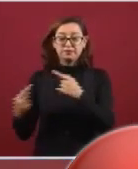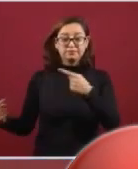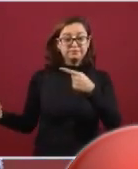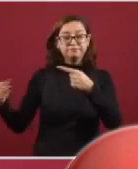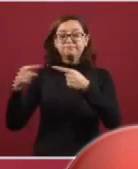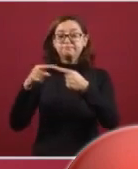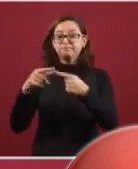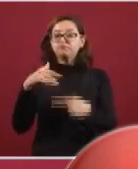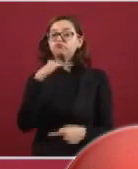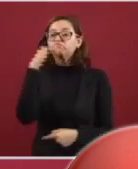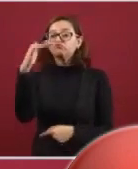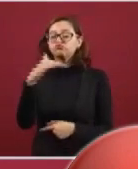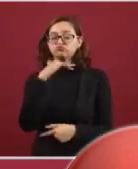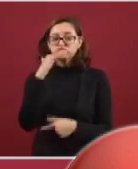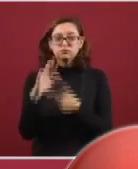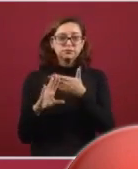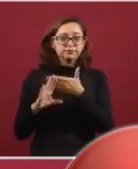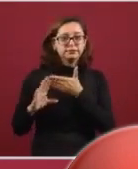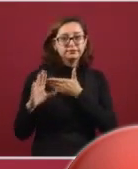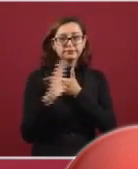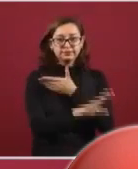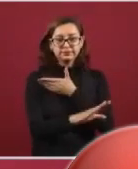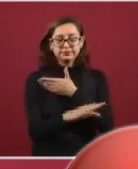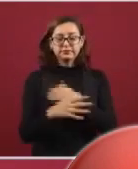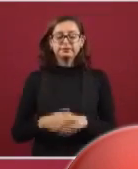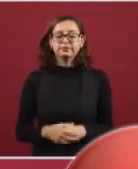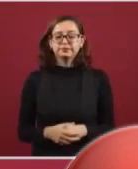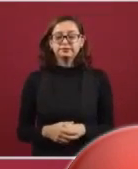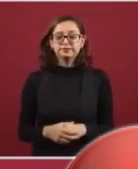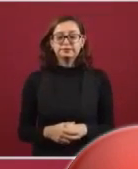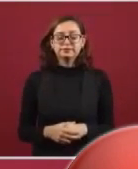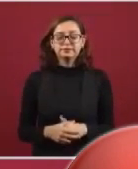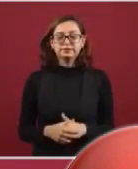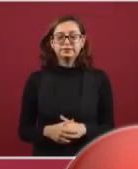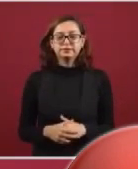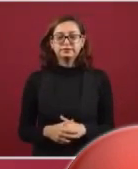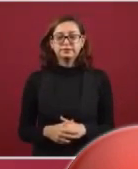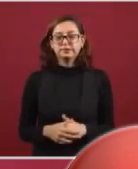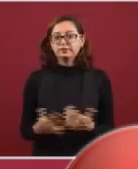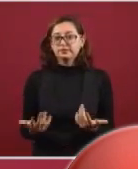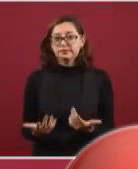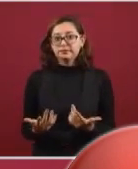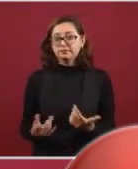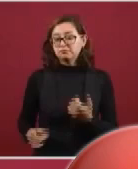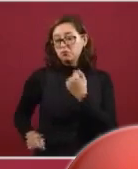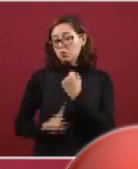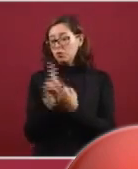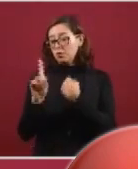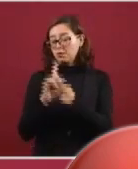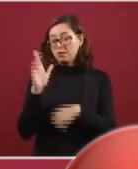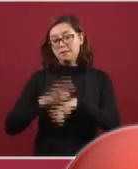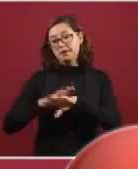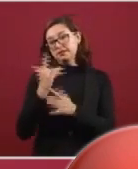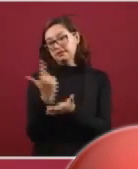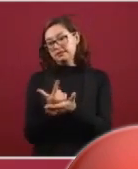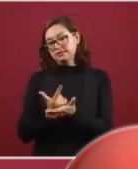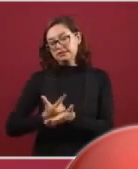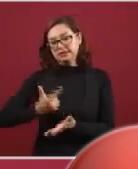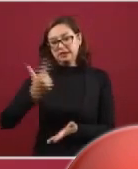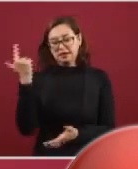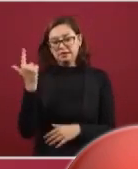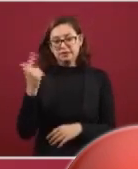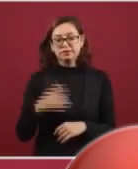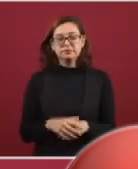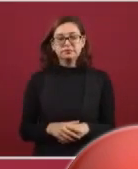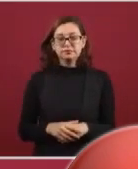acabar con la corrupción, porque es el principal problema de México. Todos estos son